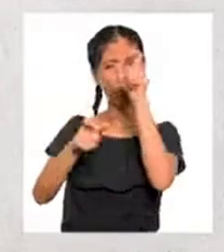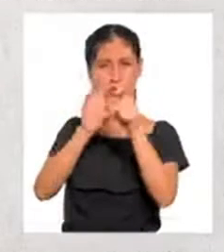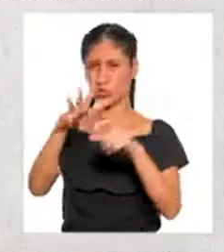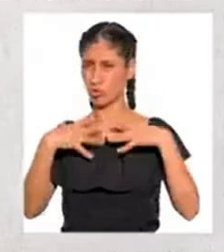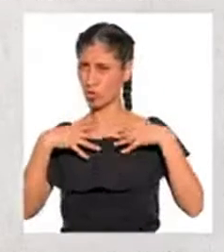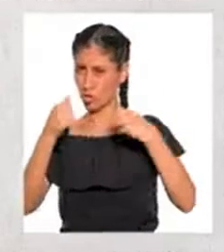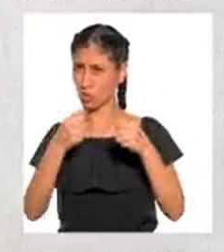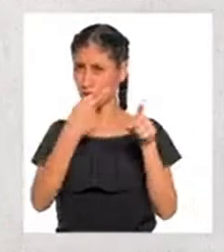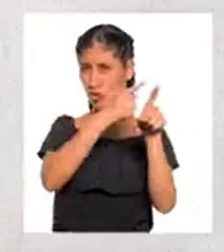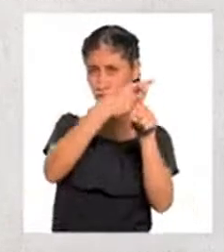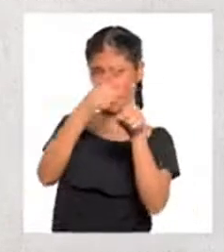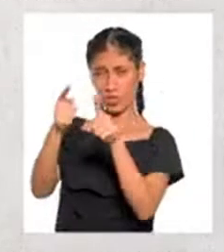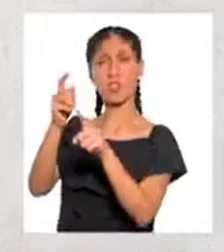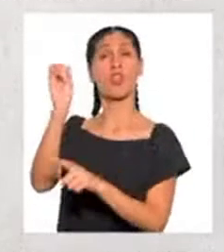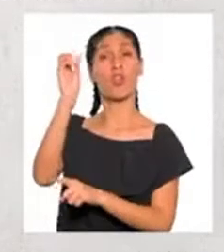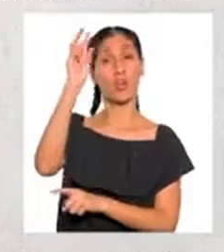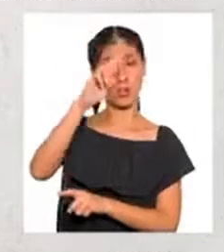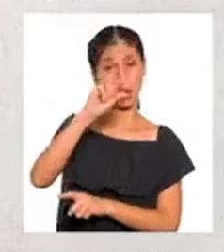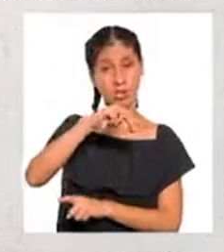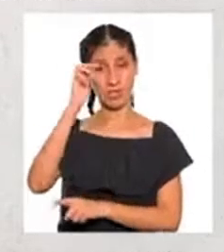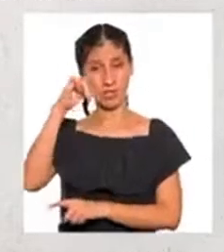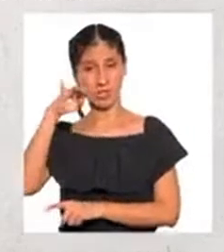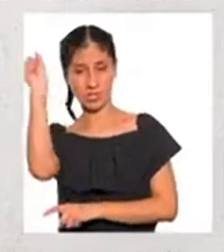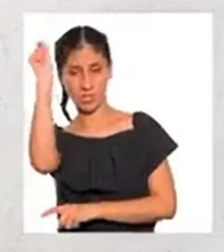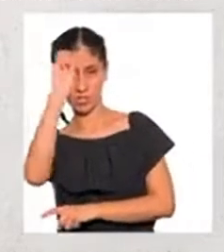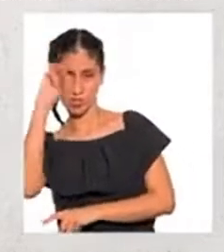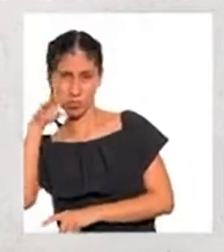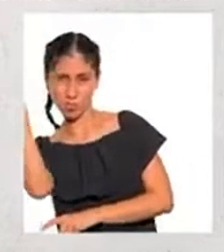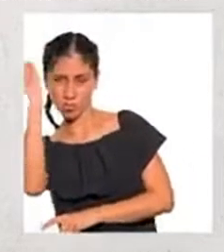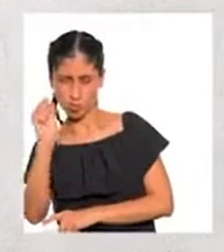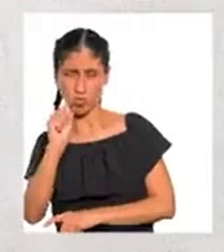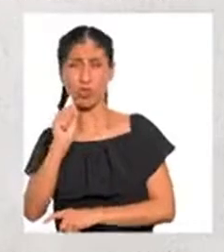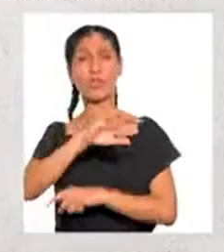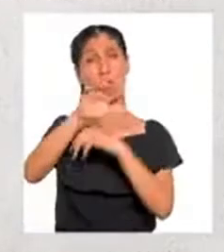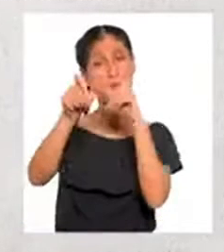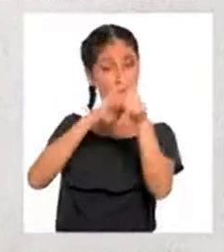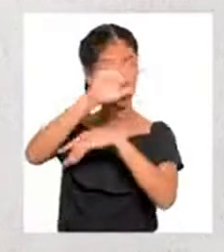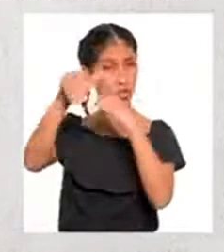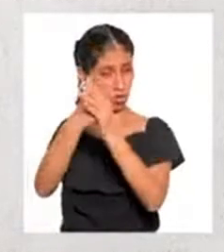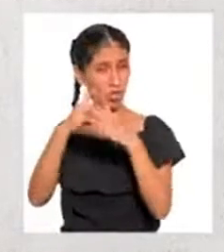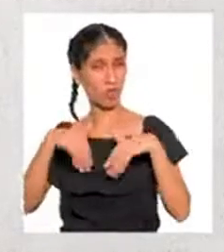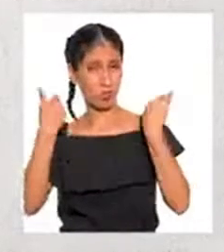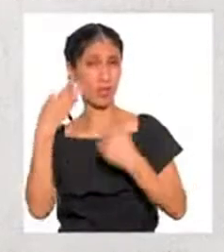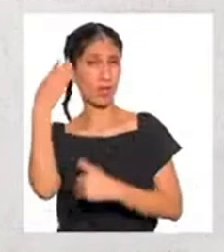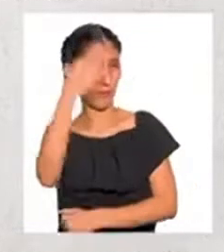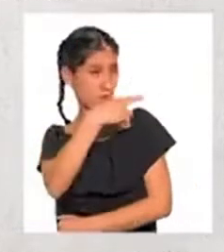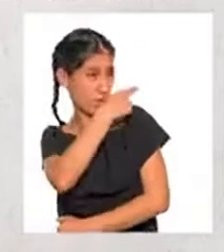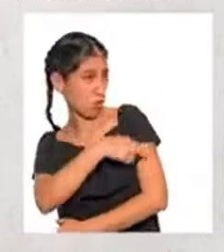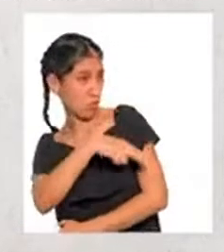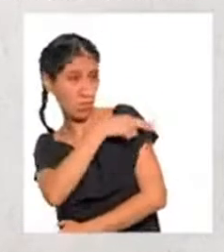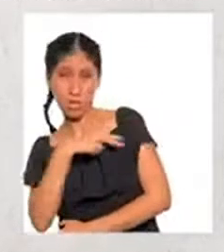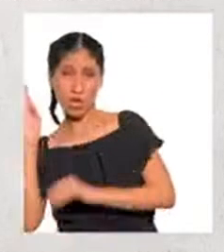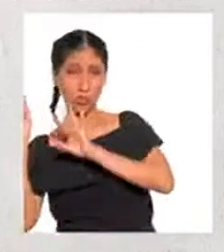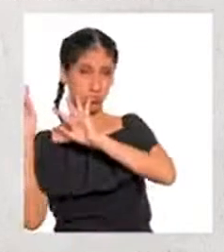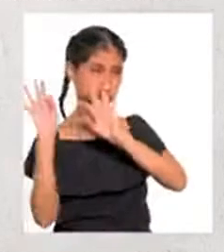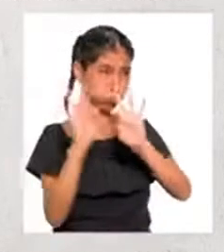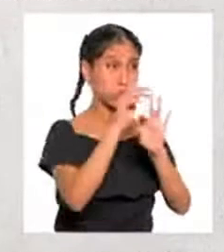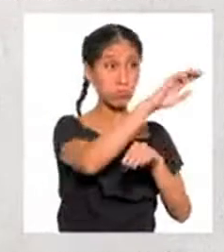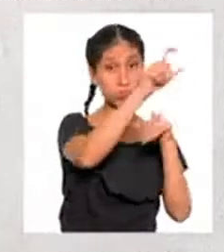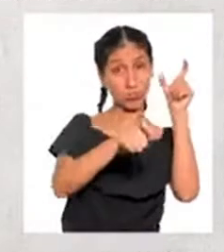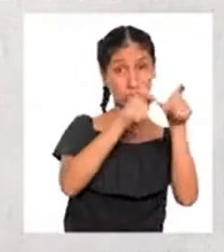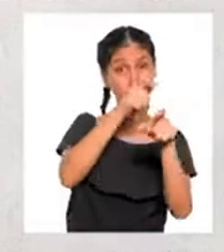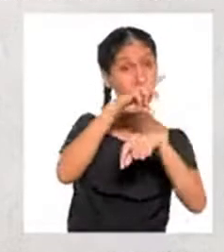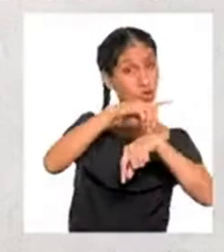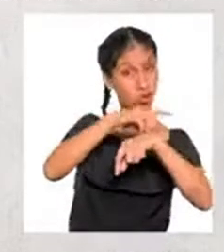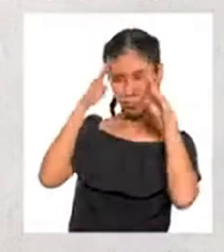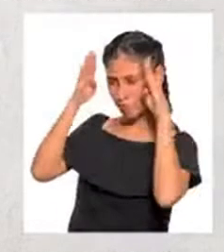través de organismos públicos y privados y que facilita a todos el acceso igualitario a sus servicios en calidad adecuada y con tendencia a la